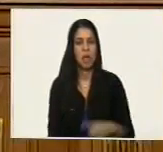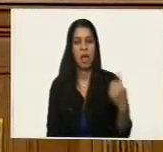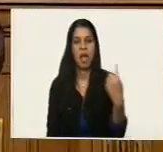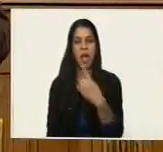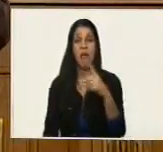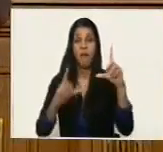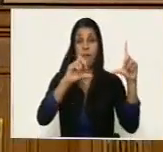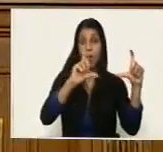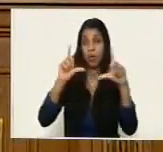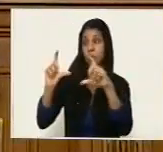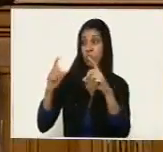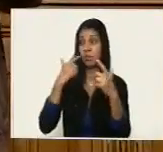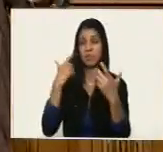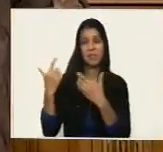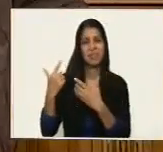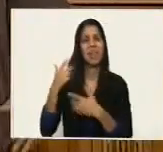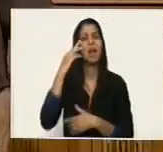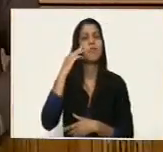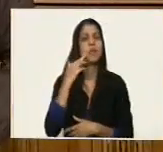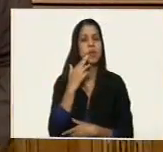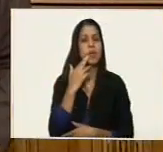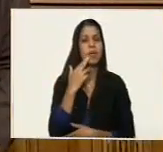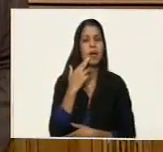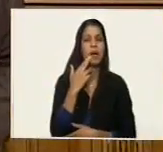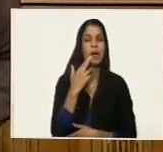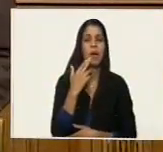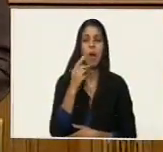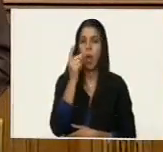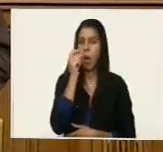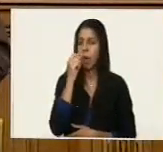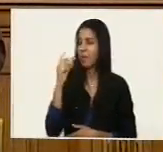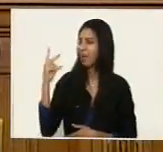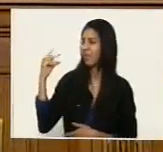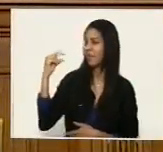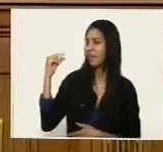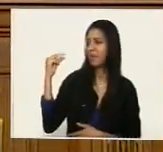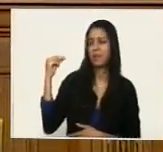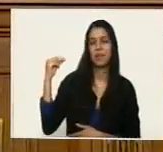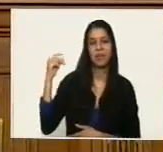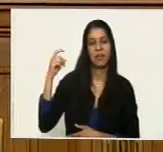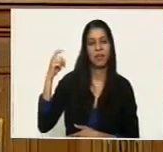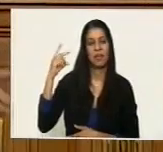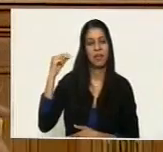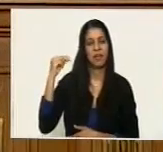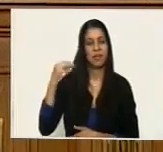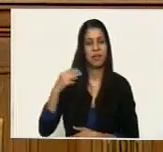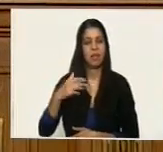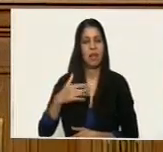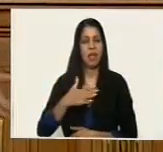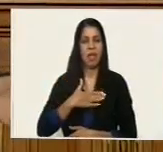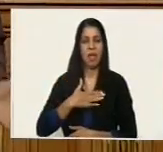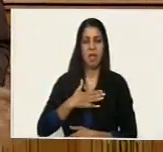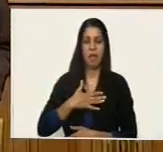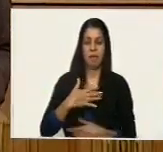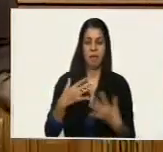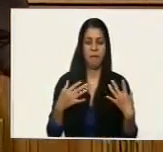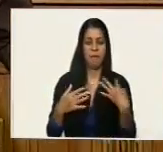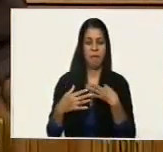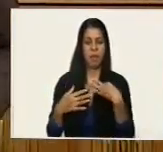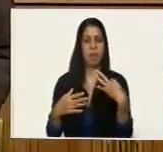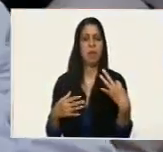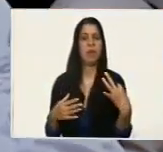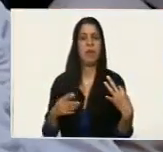A mí me decía un mal hablado que está por ahí, Juan Carlos Alemán, que a mí me iban a dar la palabra aquí por mi